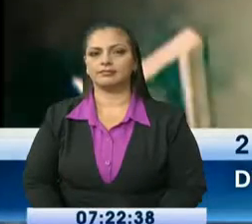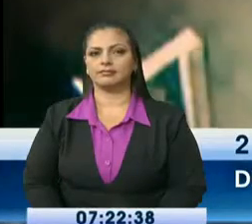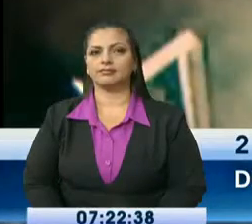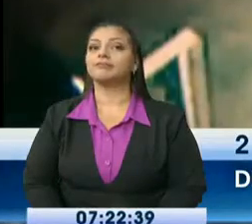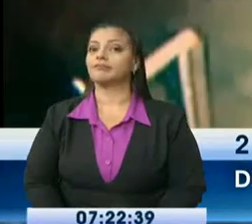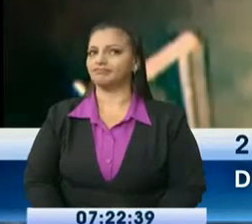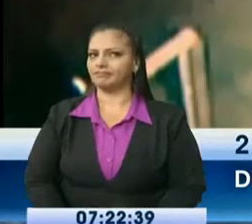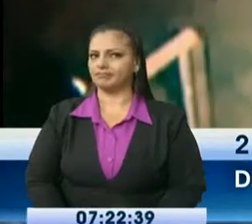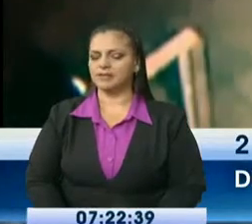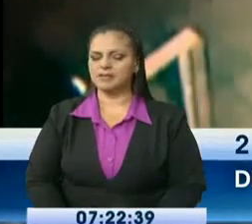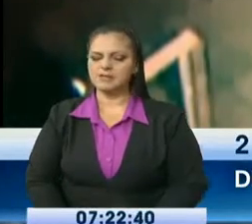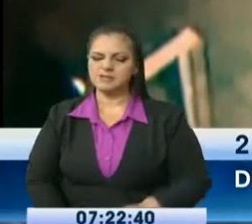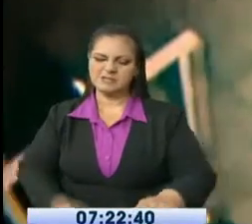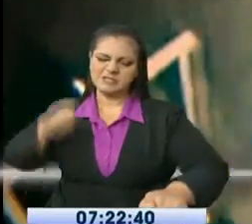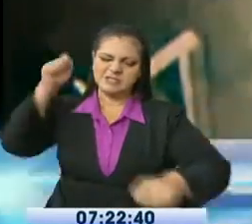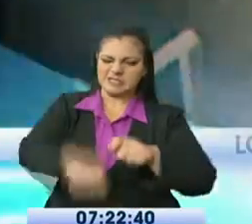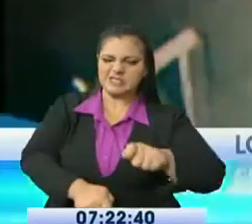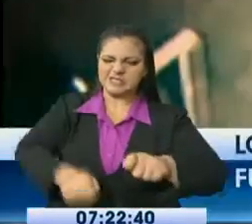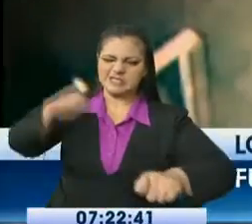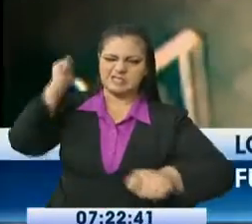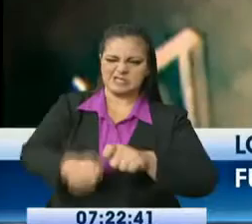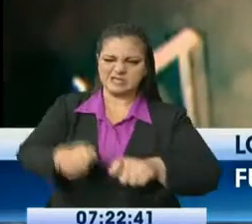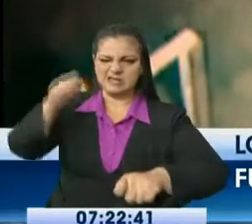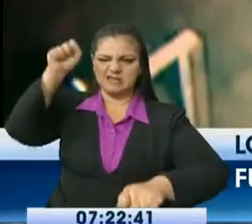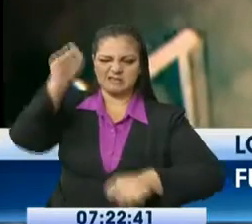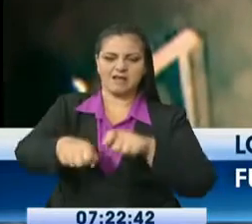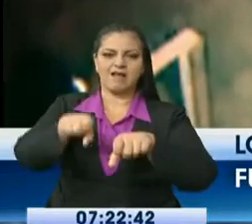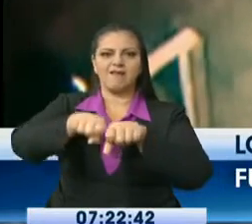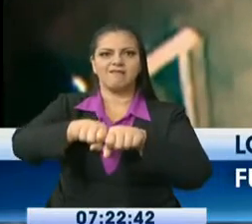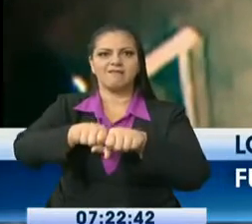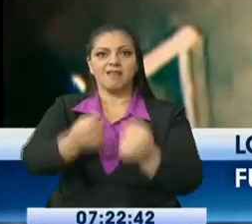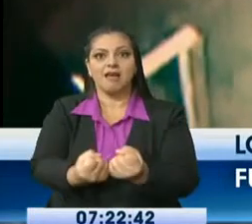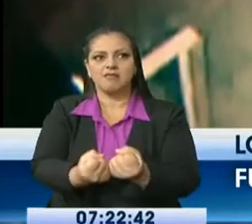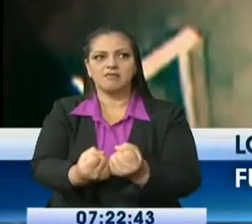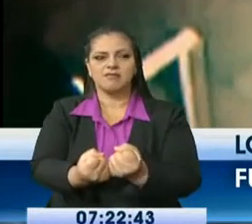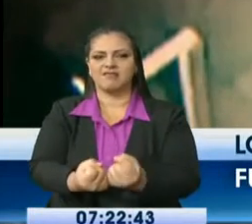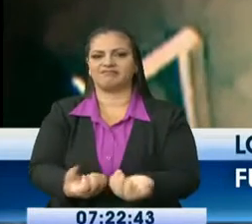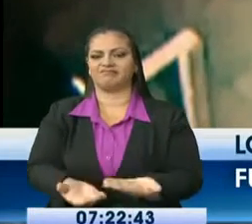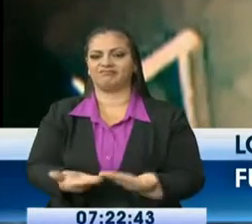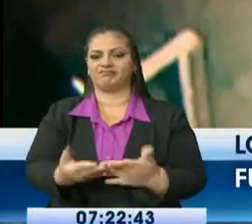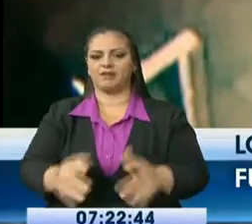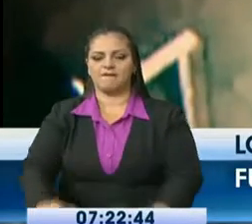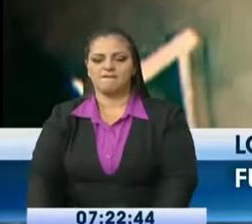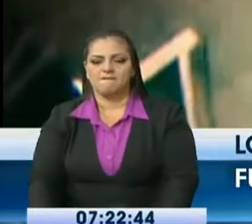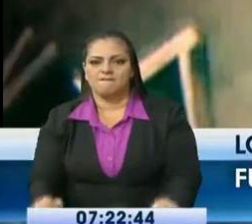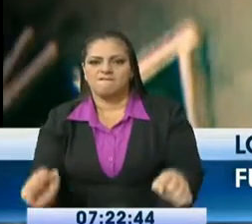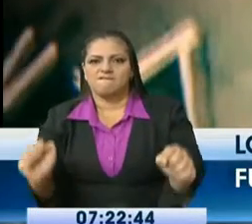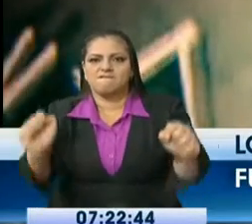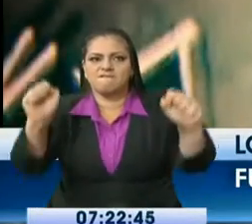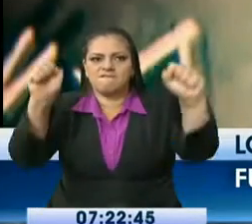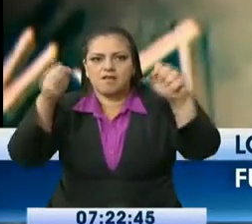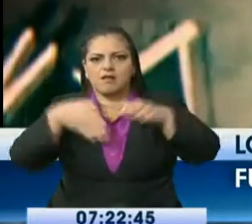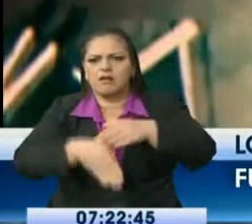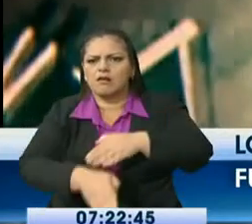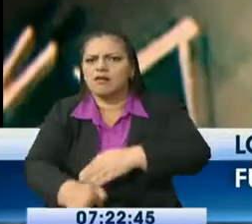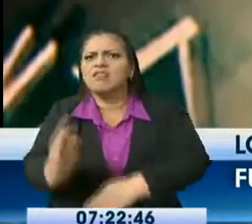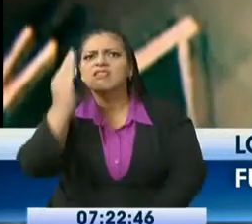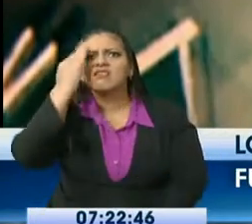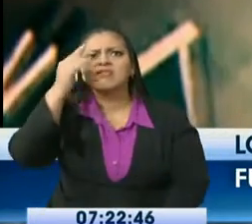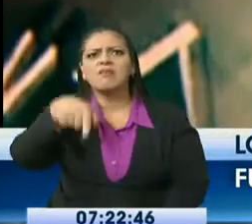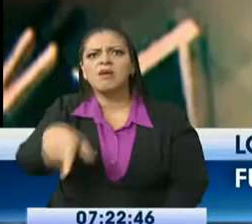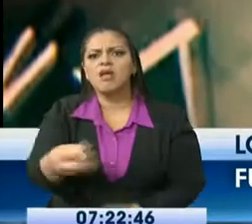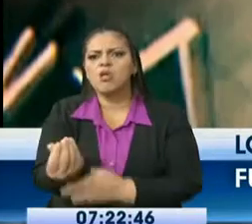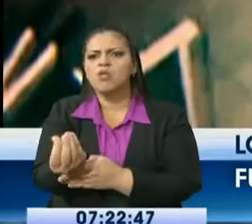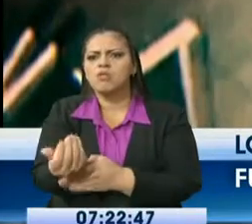Luego de forzar las cerraduras, ingresaron y de forma directa llegaron al sitio donde se encontraba la caja fuerte. Aunque no se detalló el